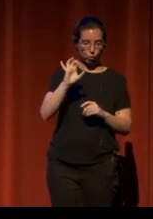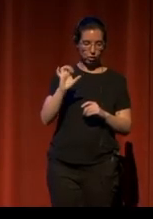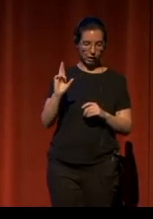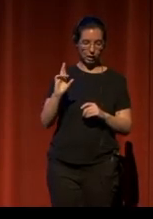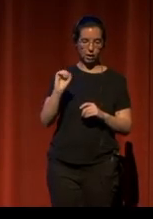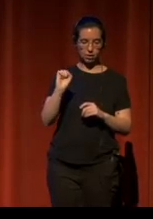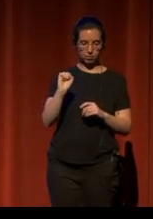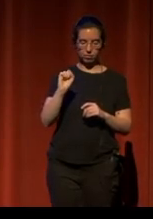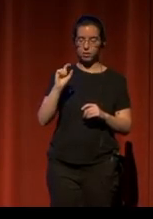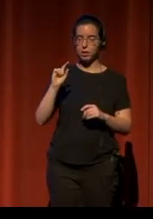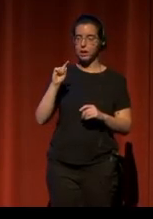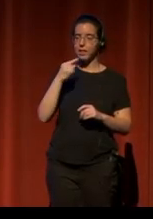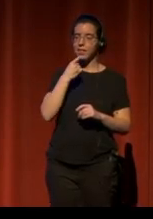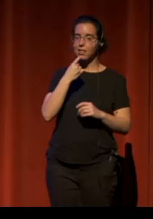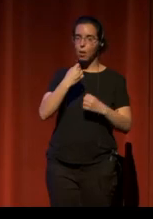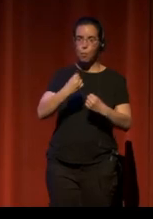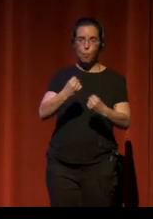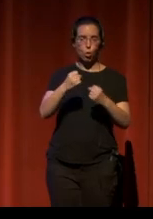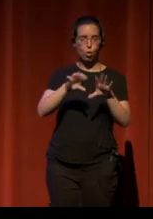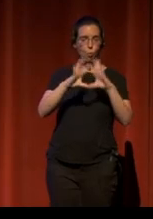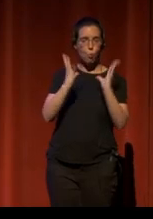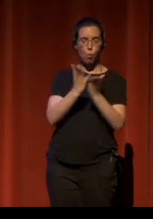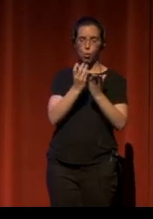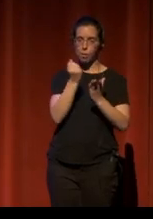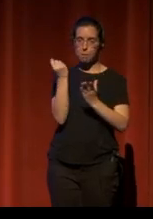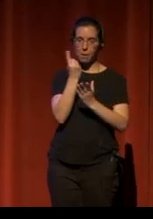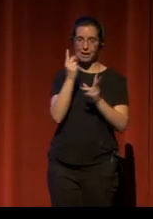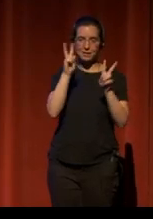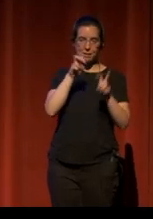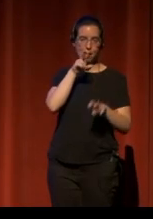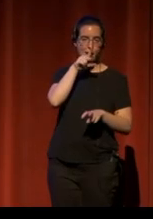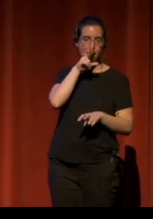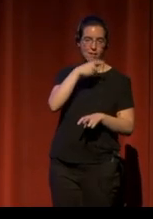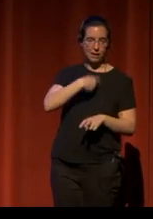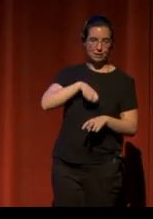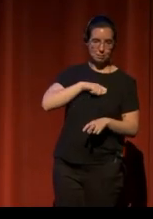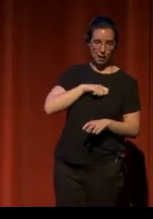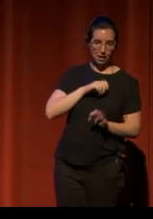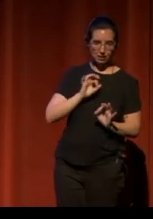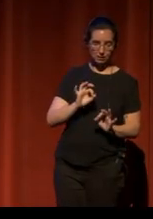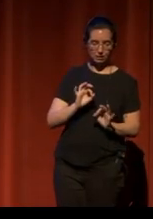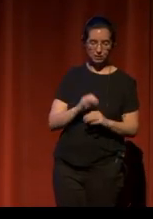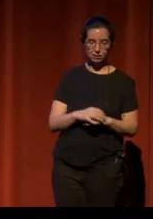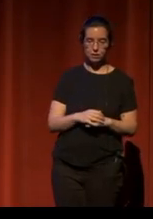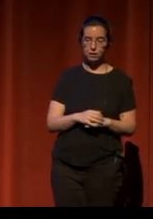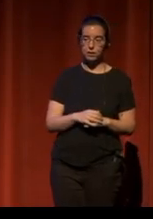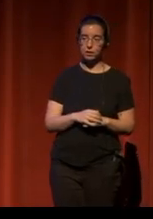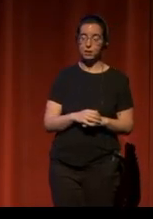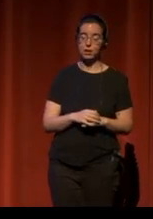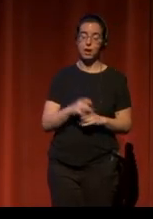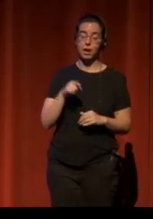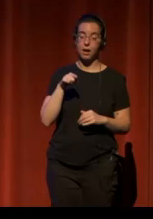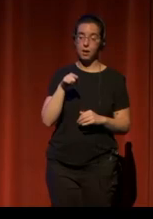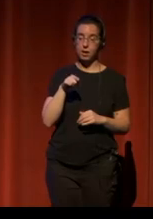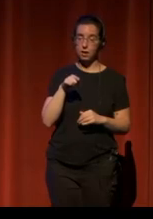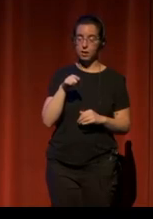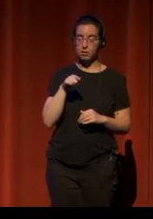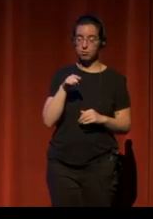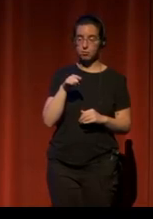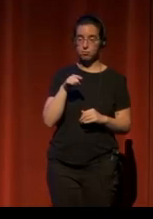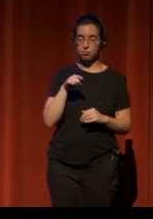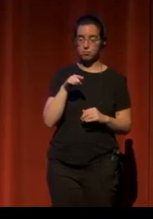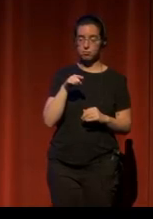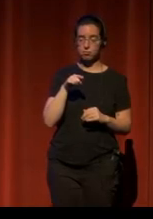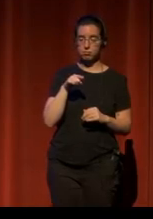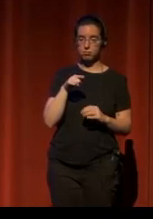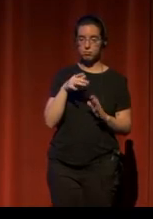más potente que hubo en el mundo en habla hispana no y que y que bueno pues en fin fue en este caso un